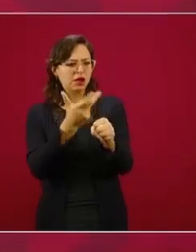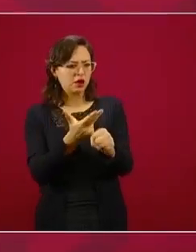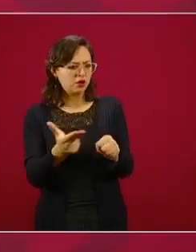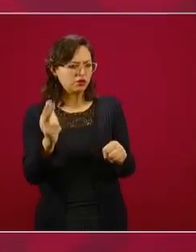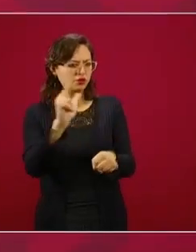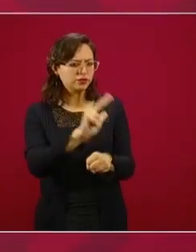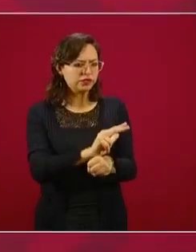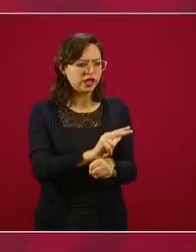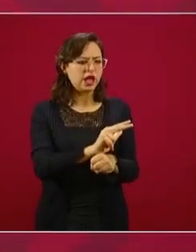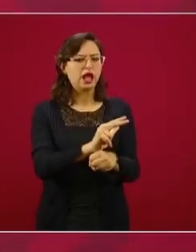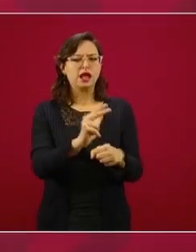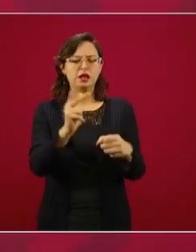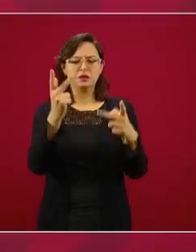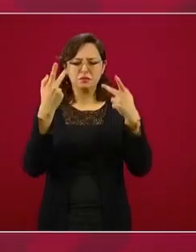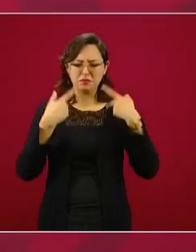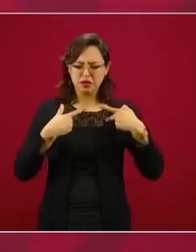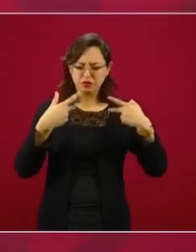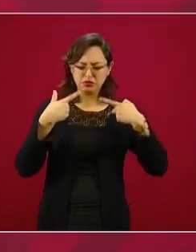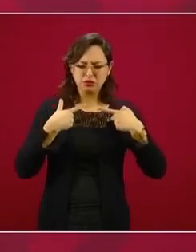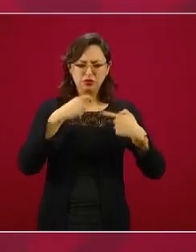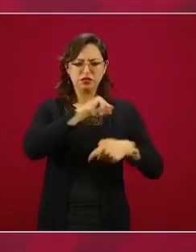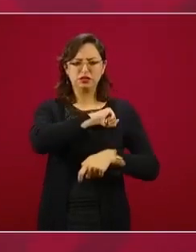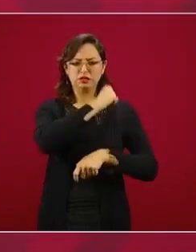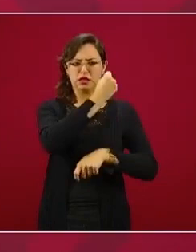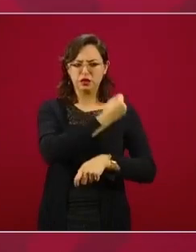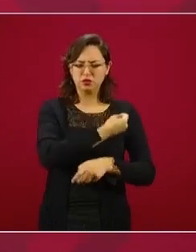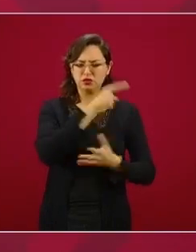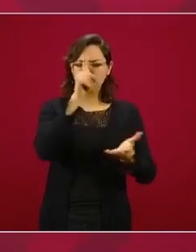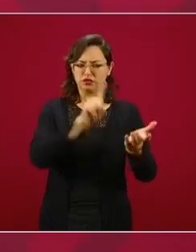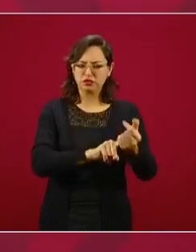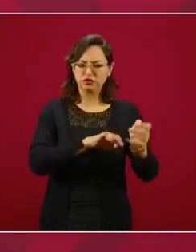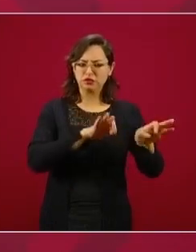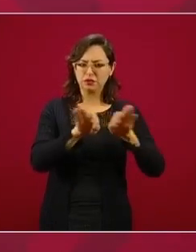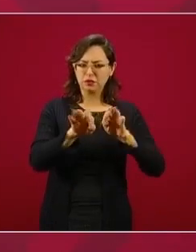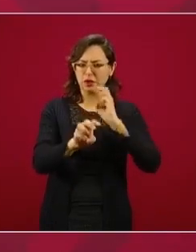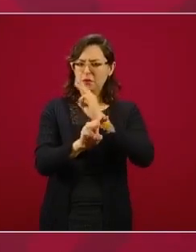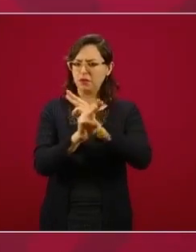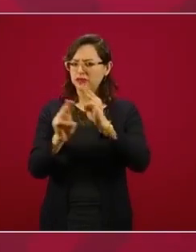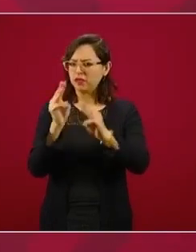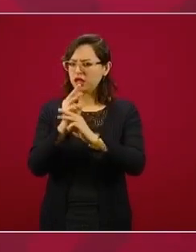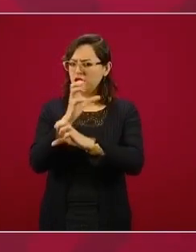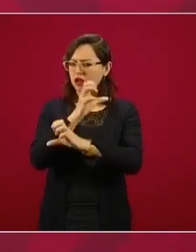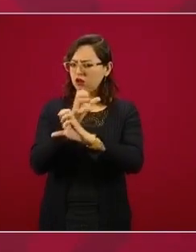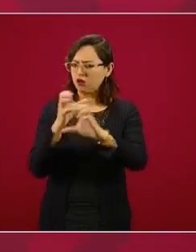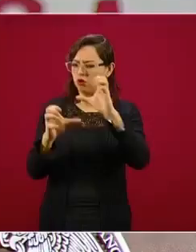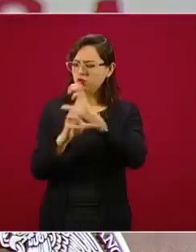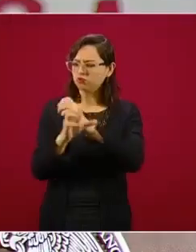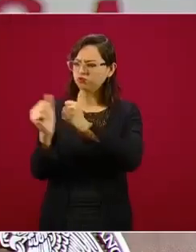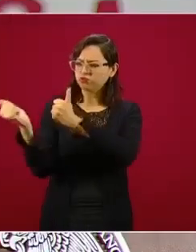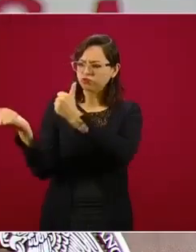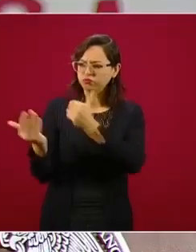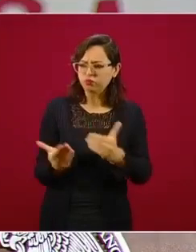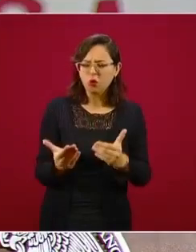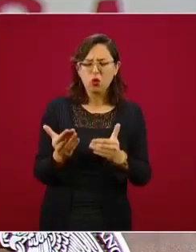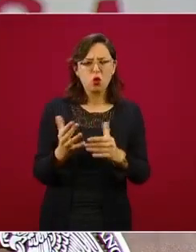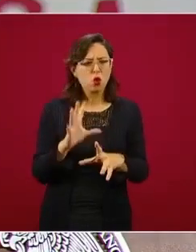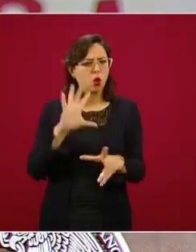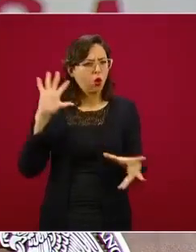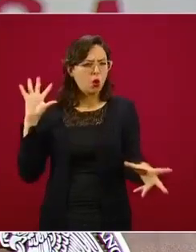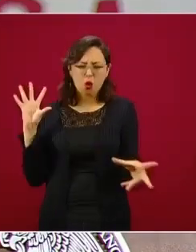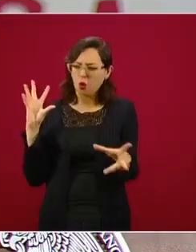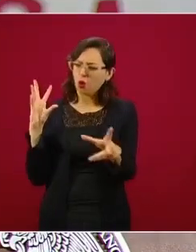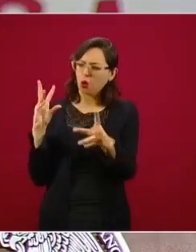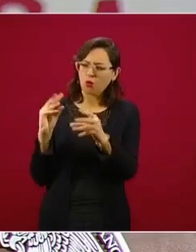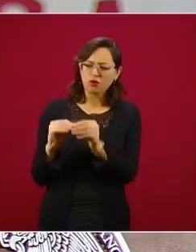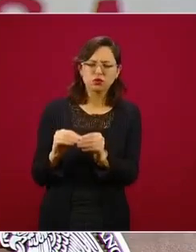estructura, en atención al COVID, a la epidemia. Pero no solo es para eso, sino para consolidar lo